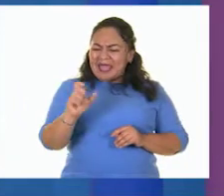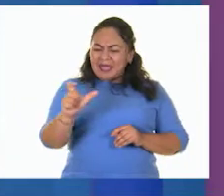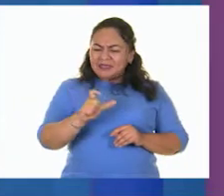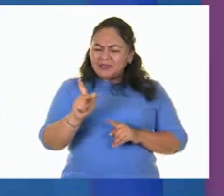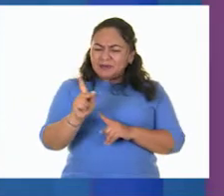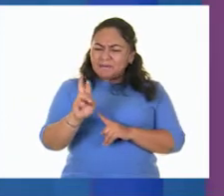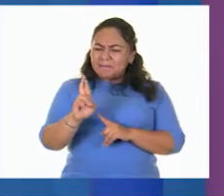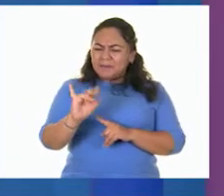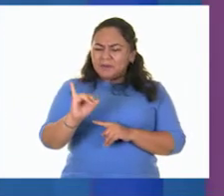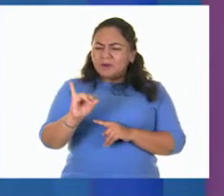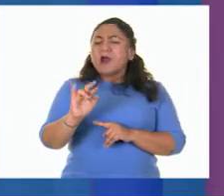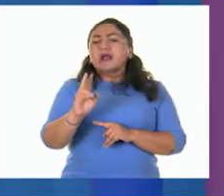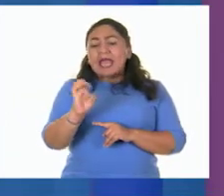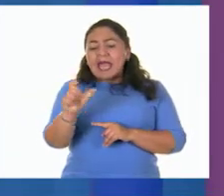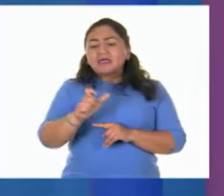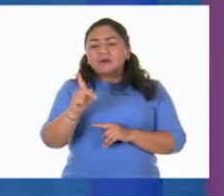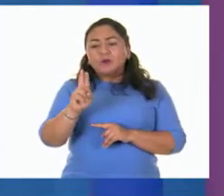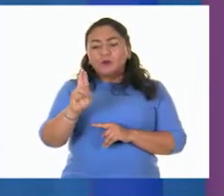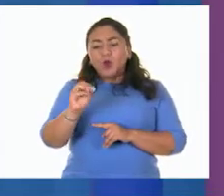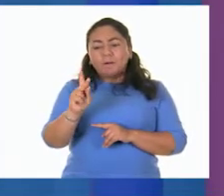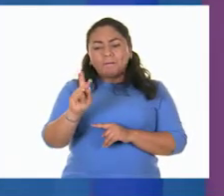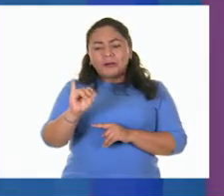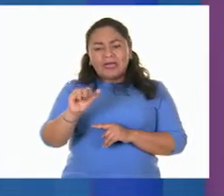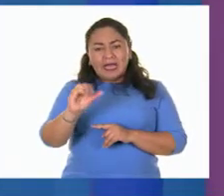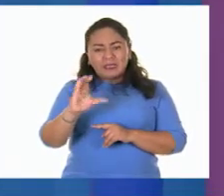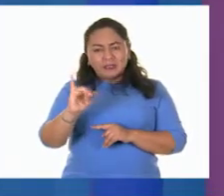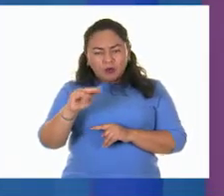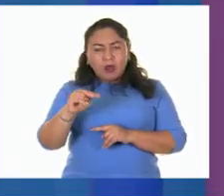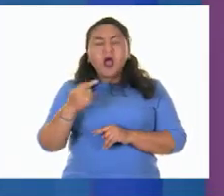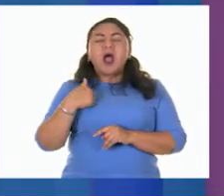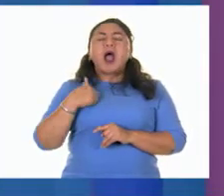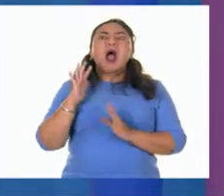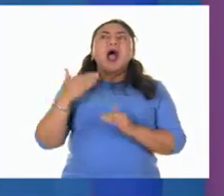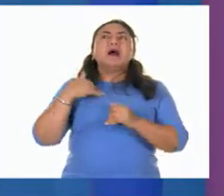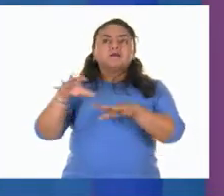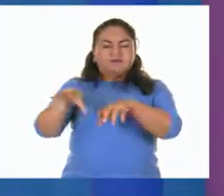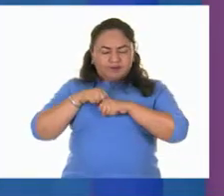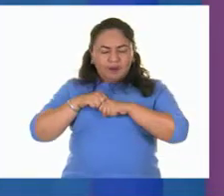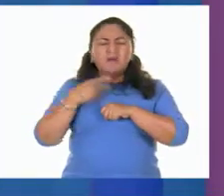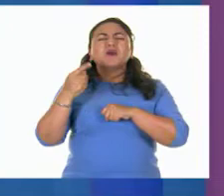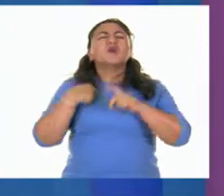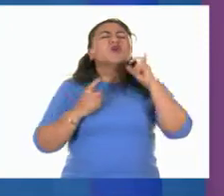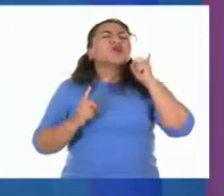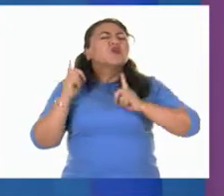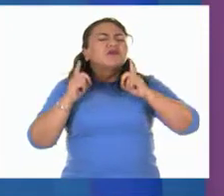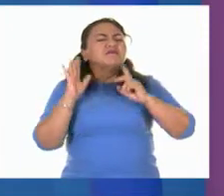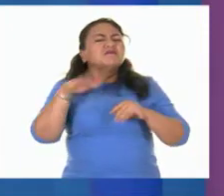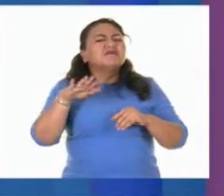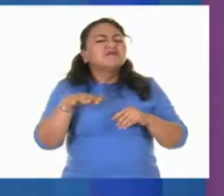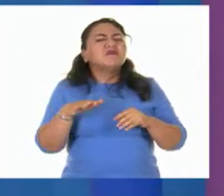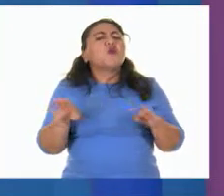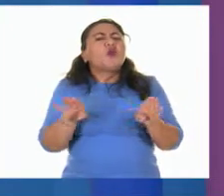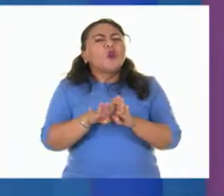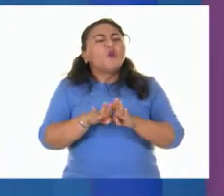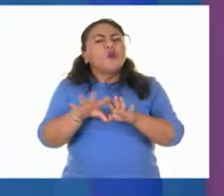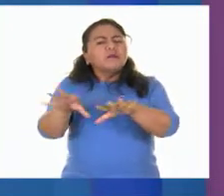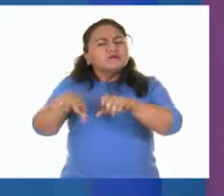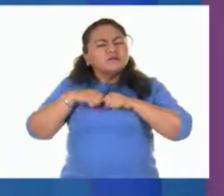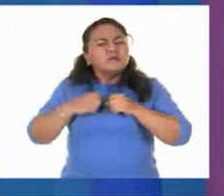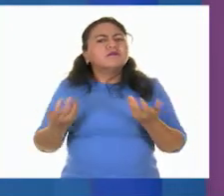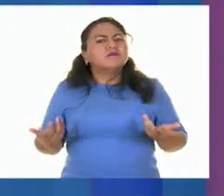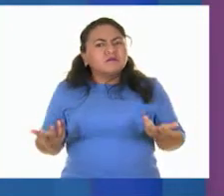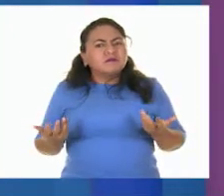expropiación y pudimos entenderla. Pero ahora me queda otra duda, maestra. ¿Cómo se llevó a cabo esta